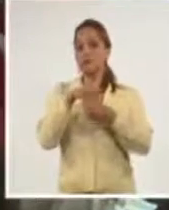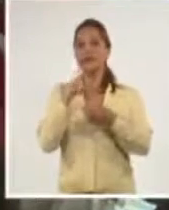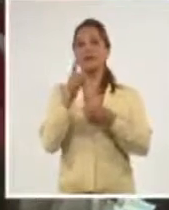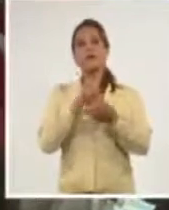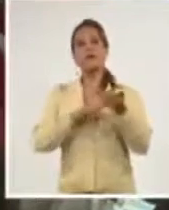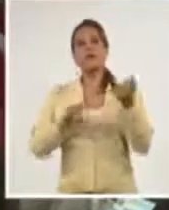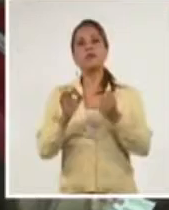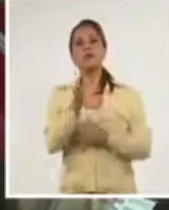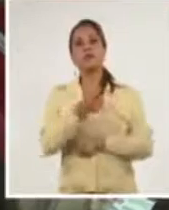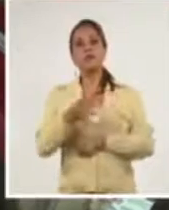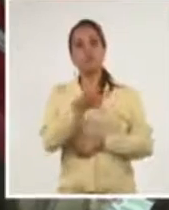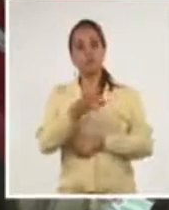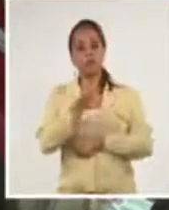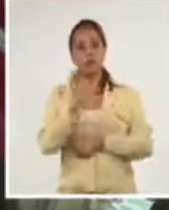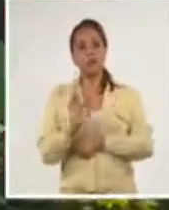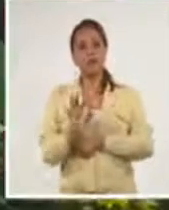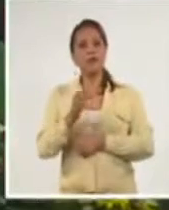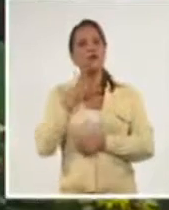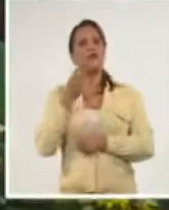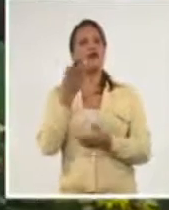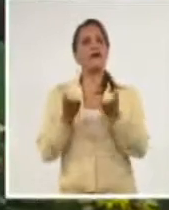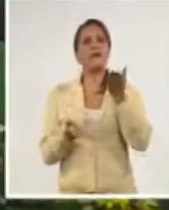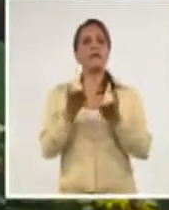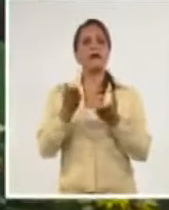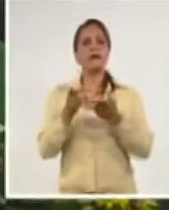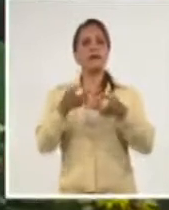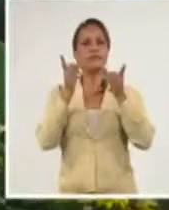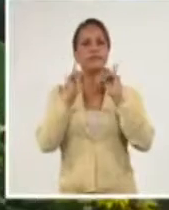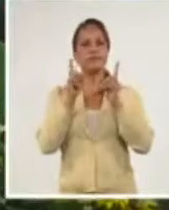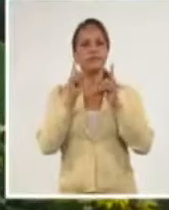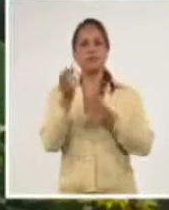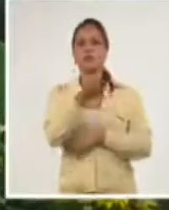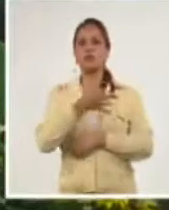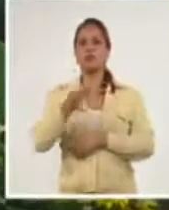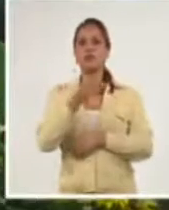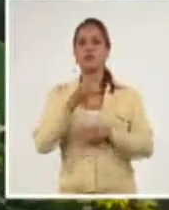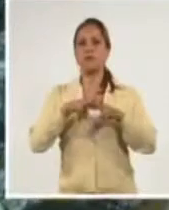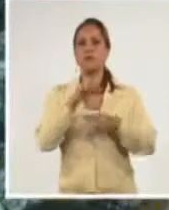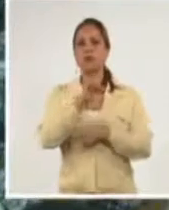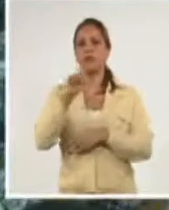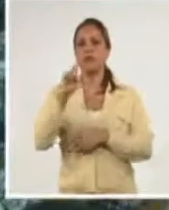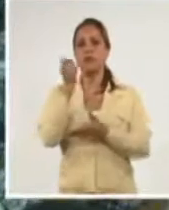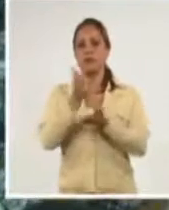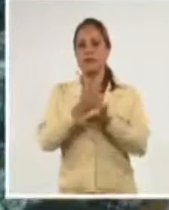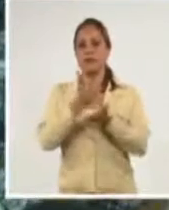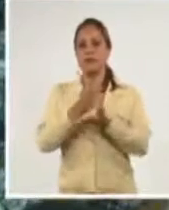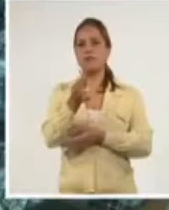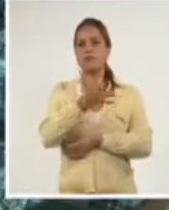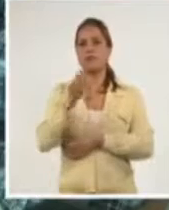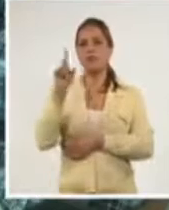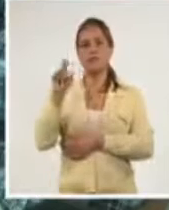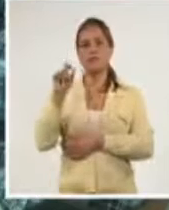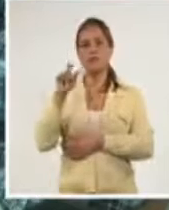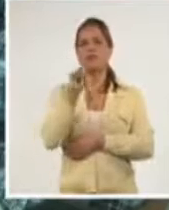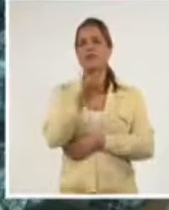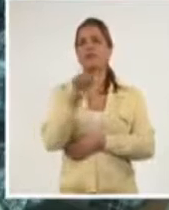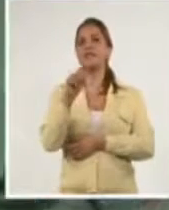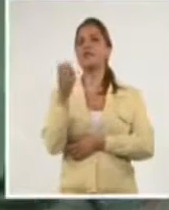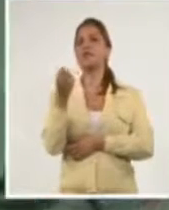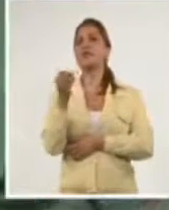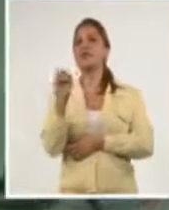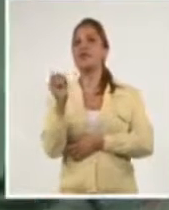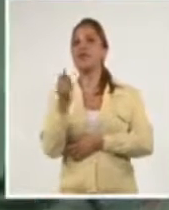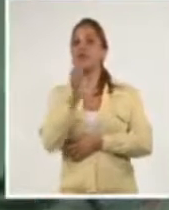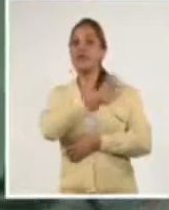de la Asamblea de Balance del Partido Comunista de Cuba en el municipio holguinero de Cacucún. Los 110 delegados presentes en la